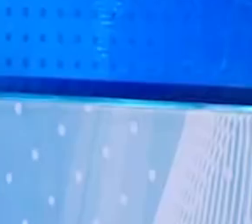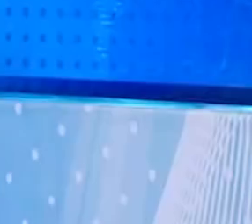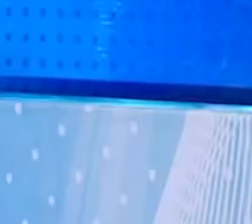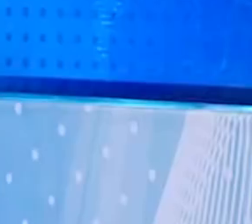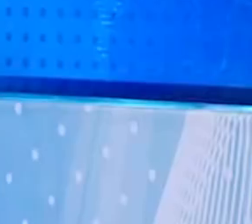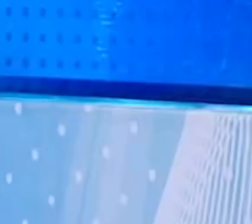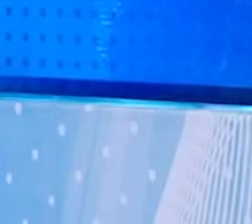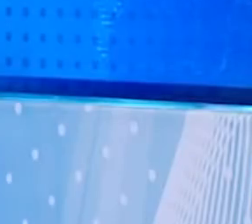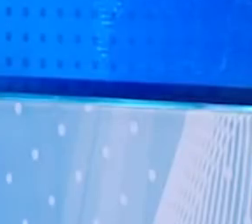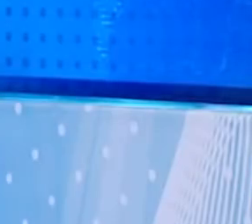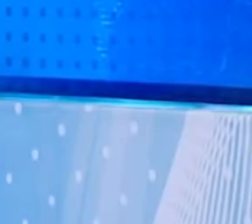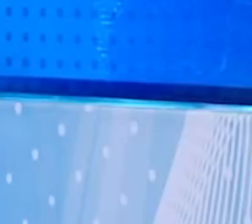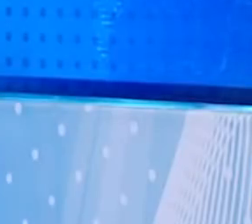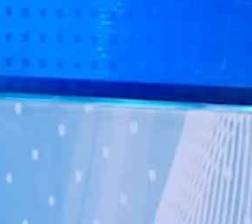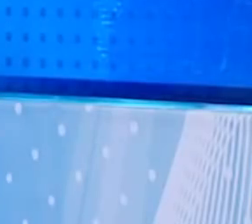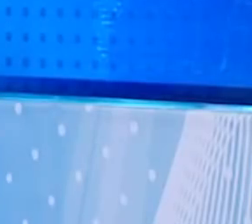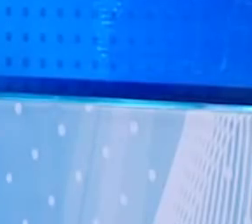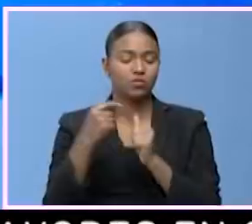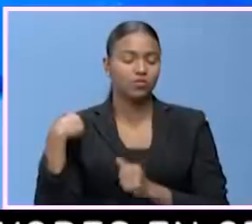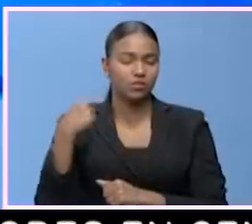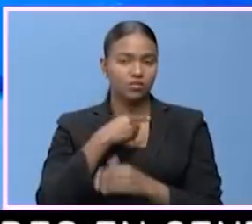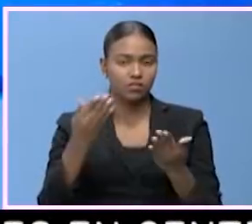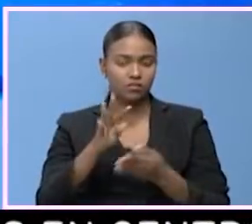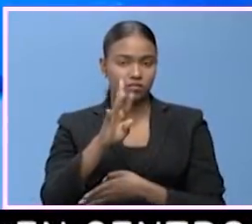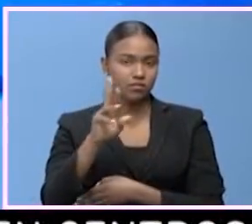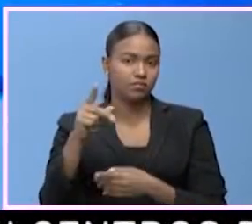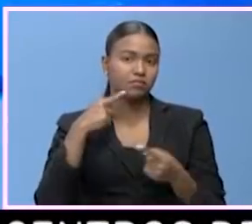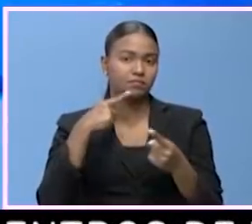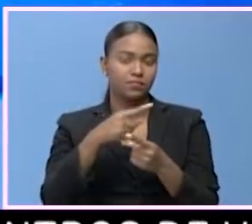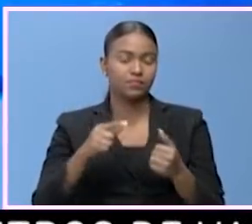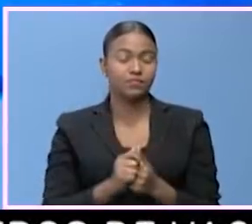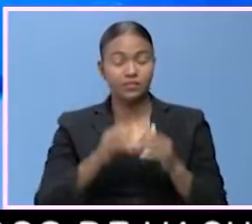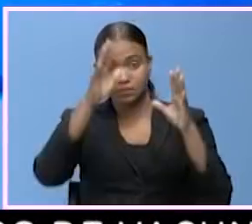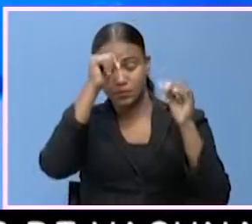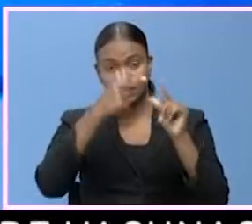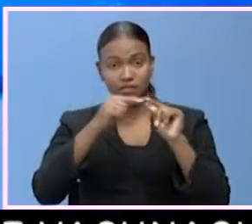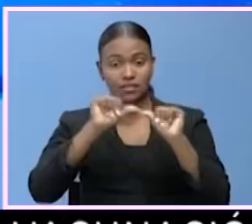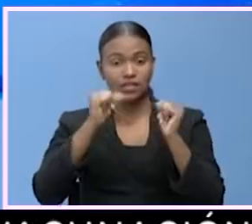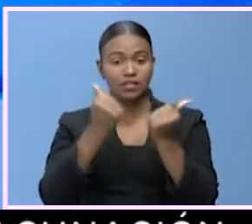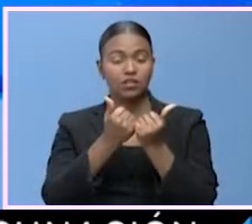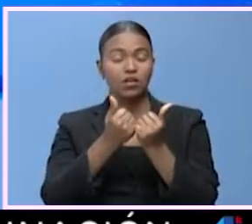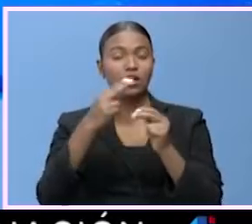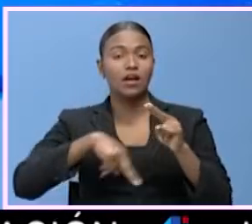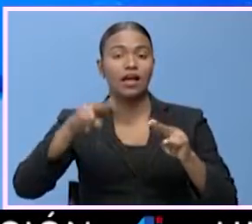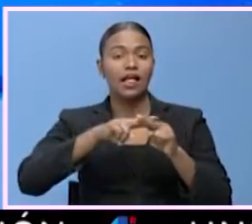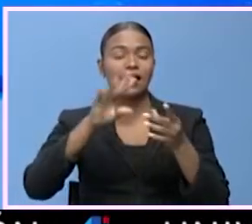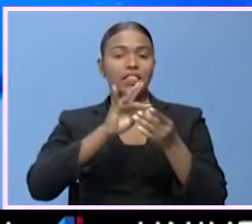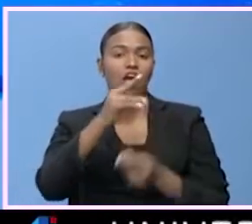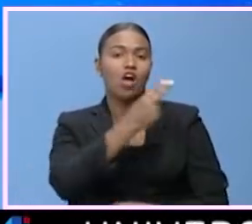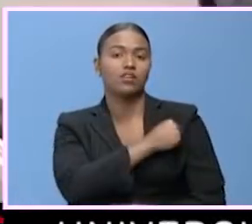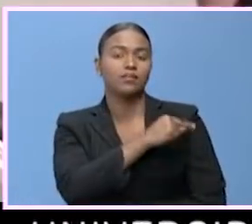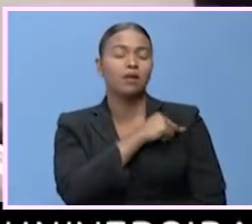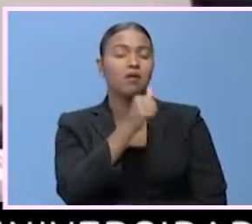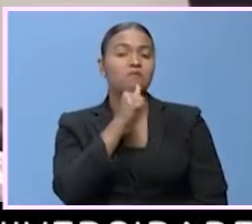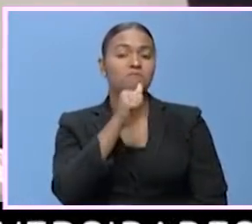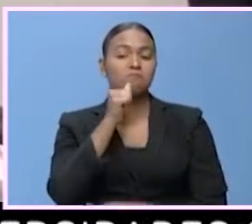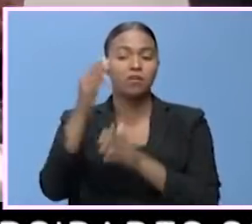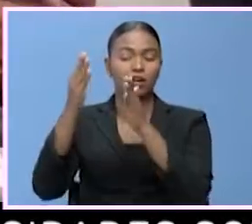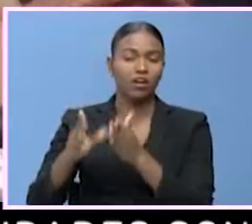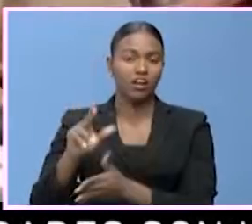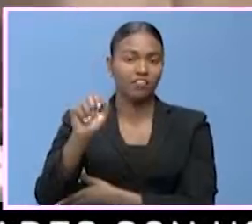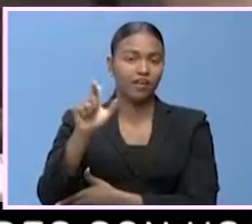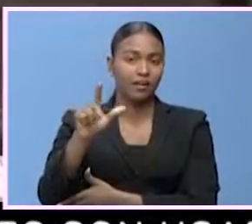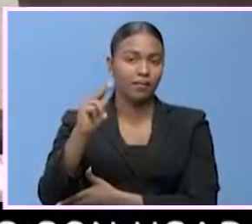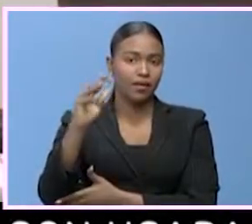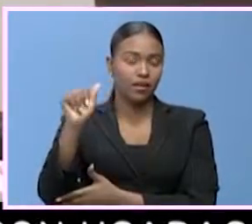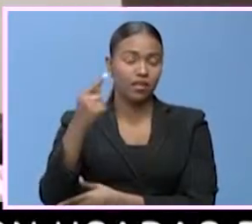Gracias por continuar en sintonía con 4RD Noticias. El presidente de la Asociación Nacional de Clínicas Privadas, Rafael Mena, aseguró este martes que